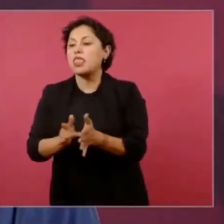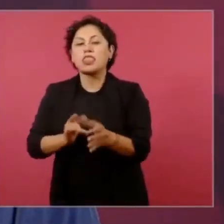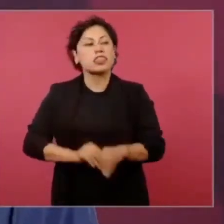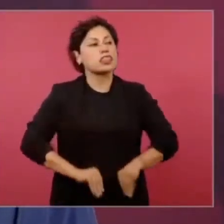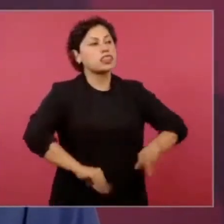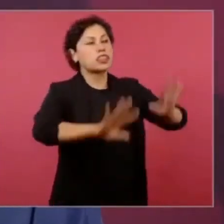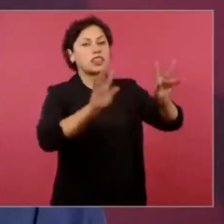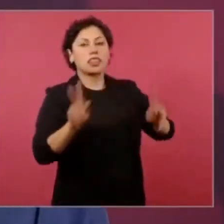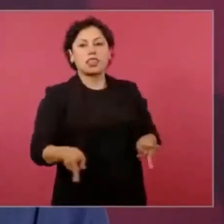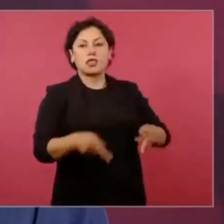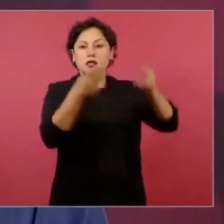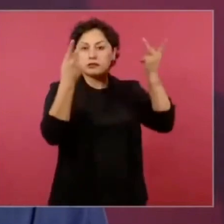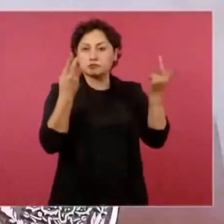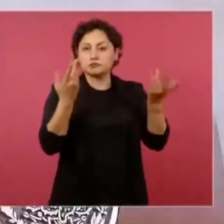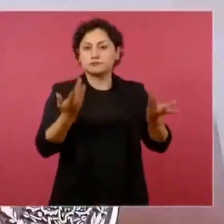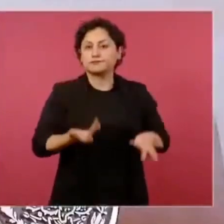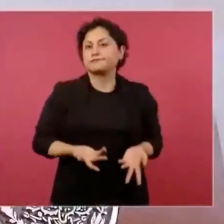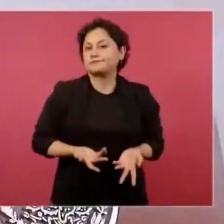Eso